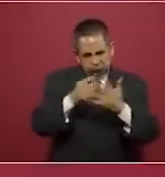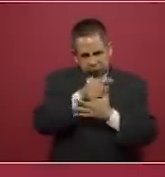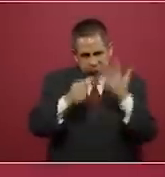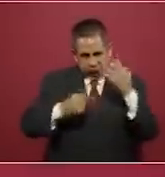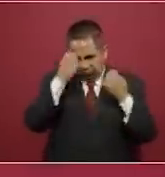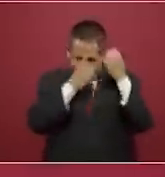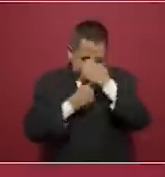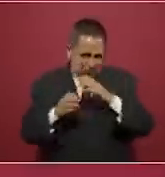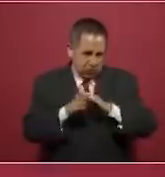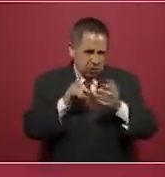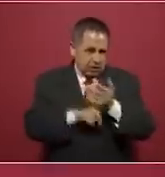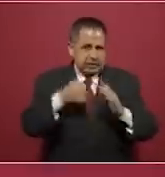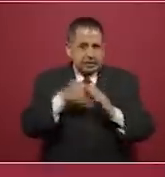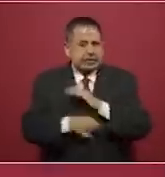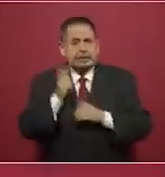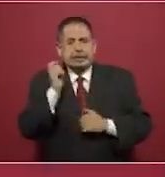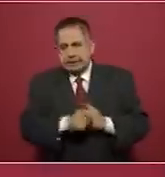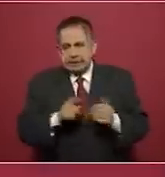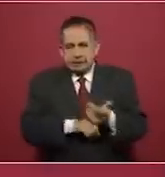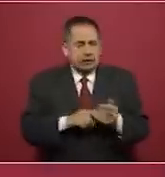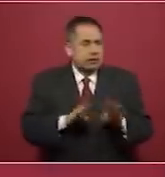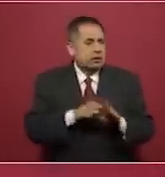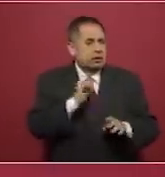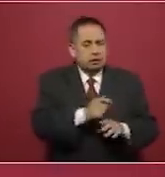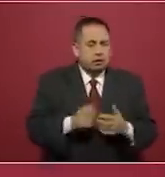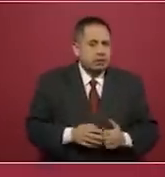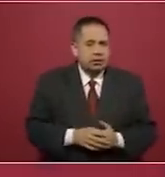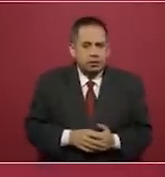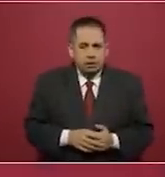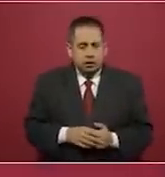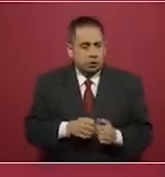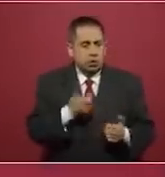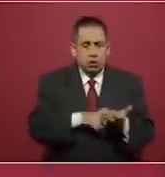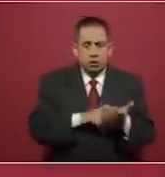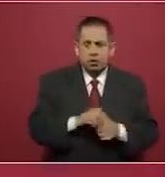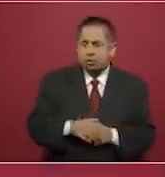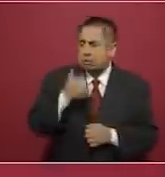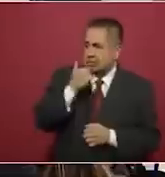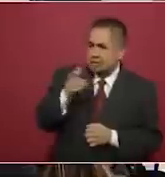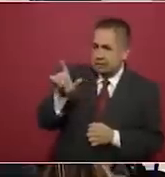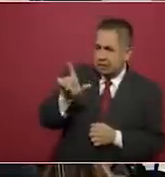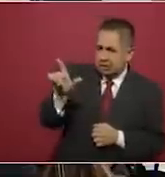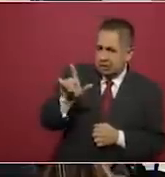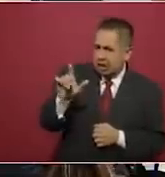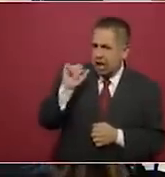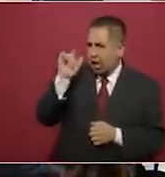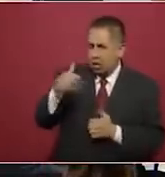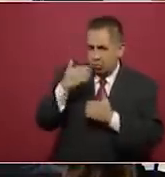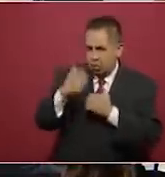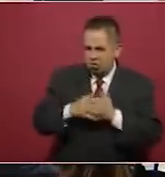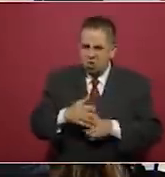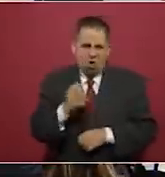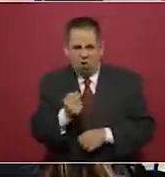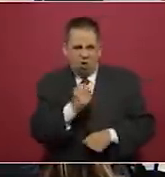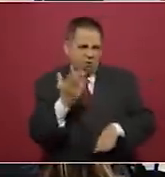sobre el comportamiento de los precios el lunes no habrá una santa inquisición no